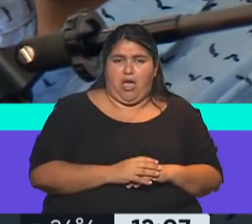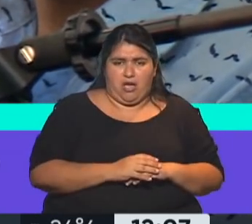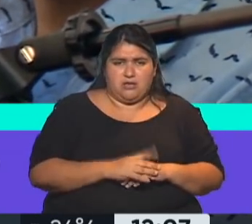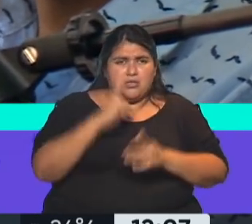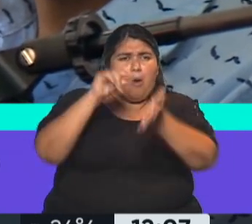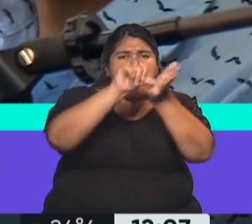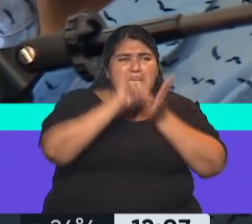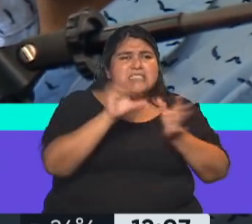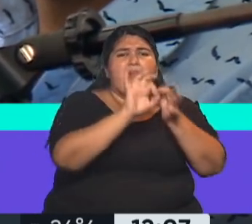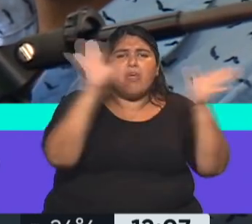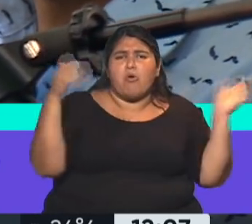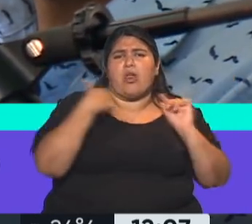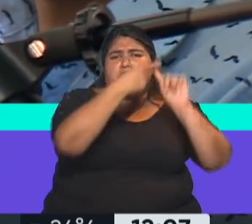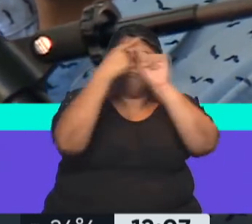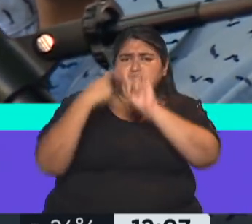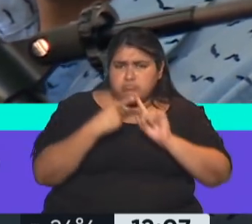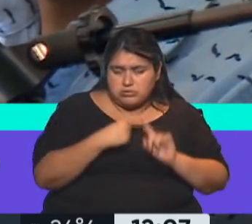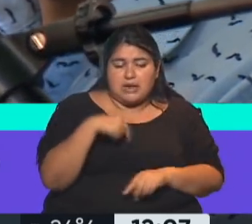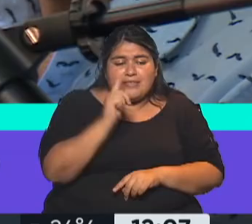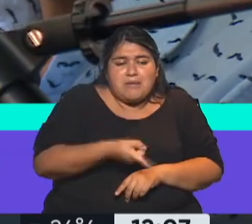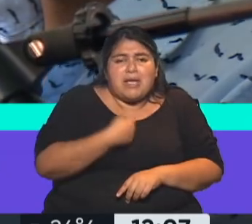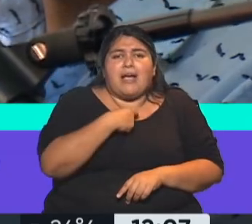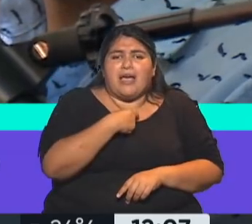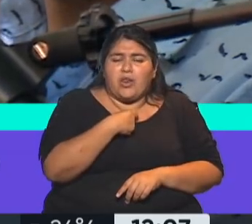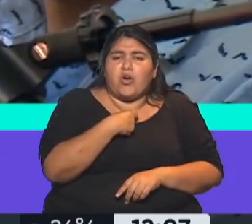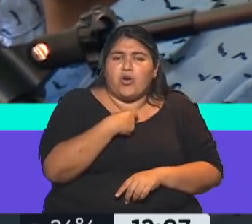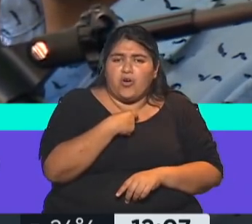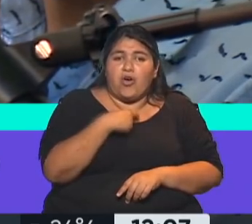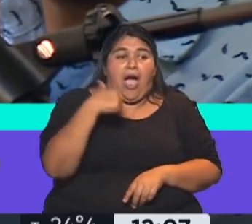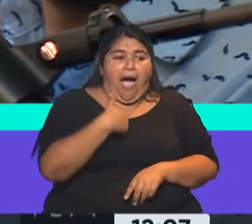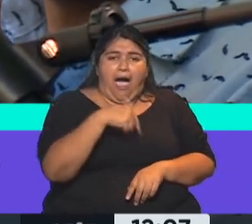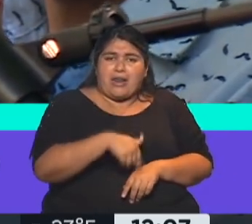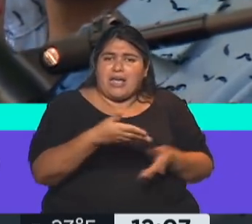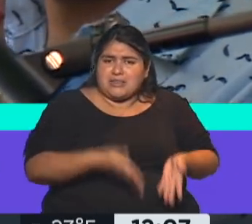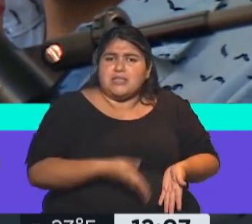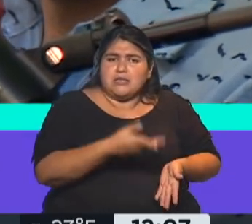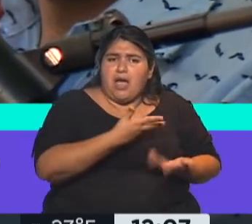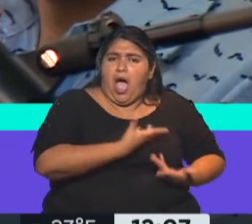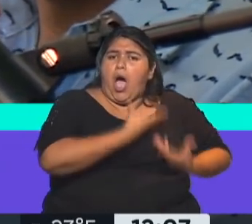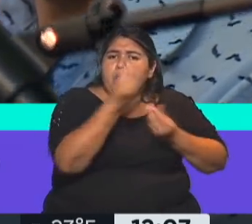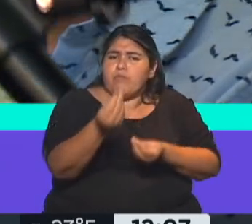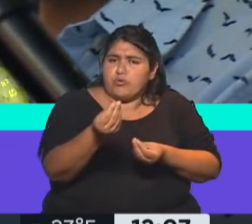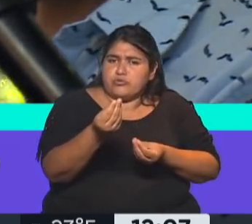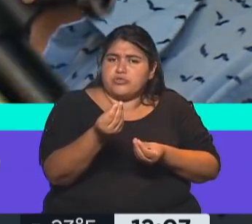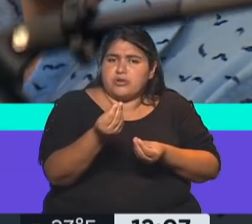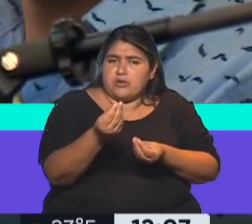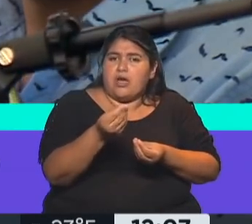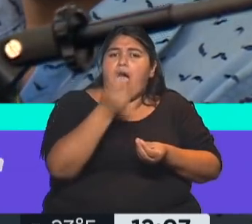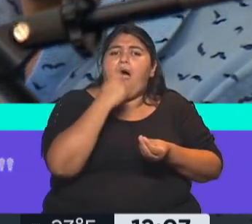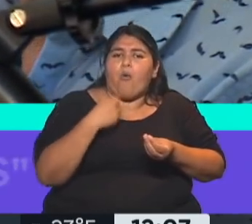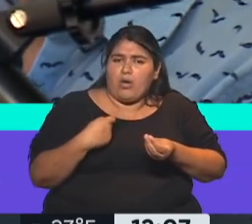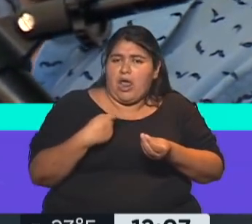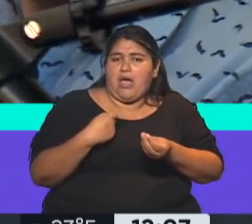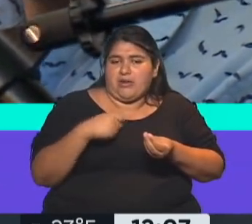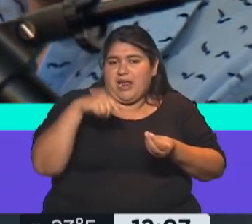países democráticos. También quería que Argentina va a apoyar a Ucrania en